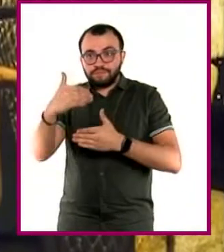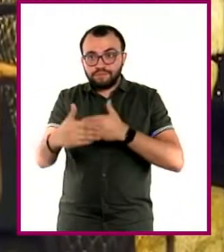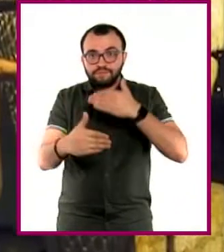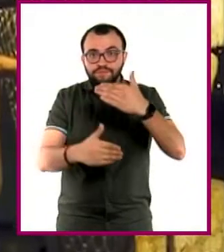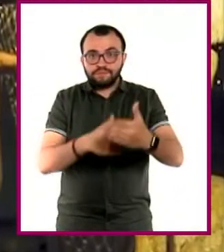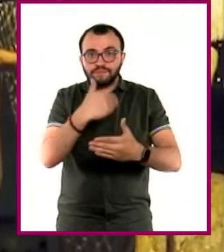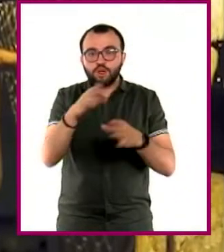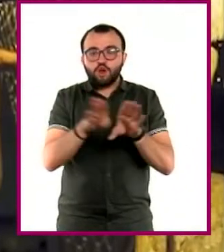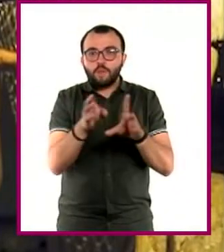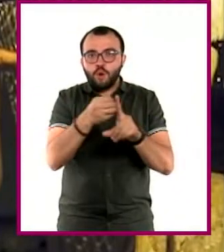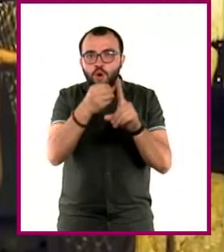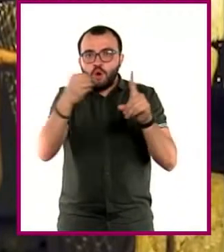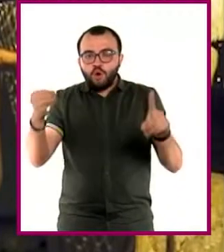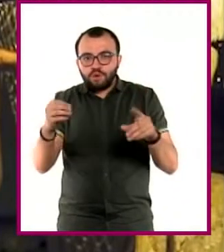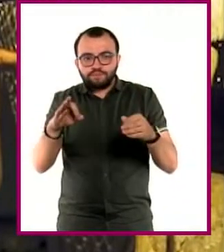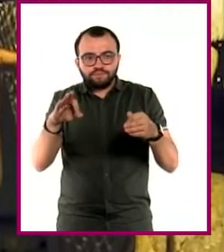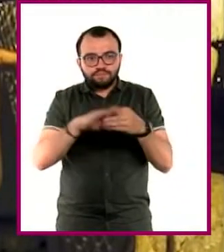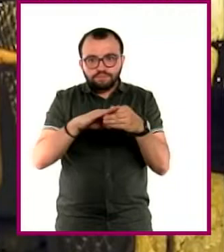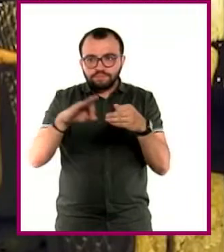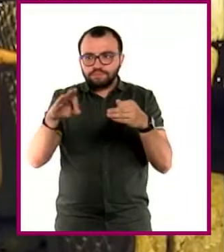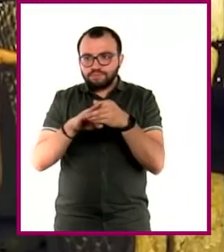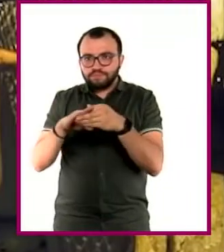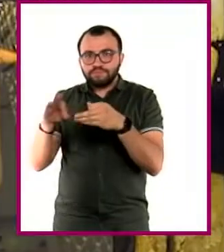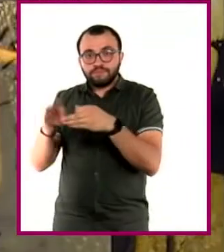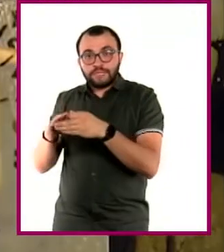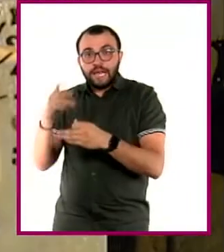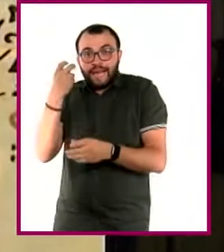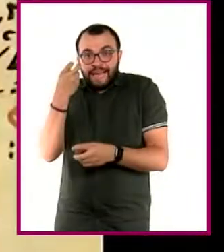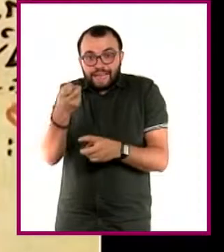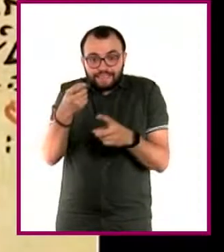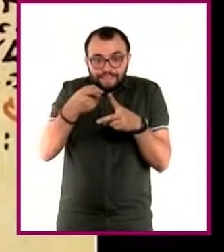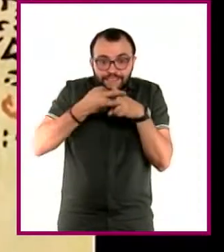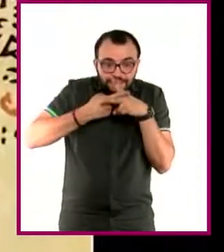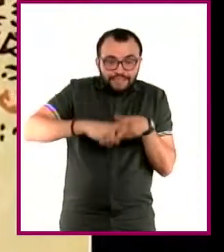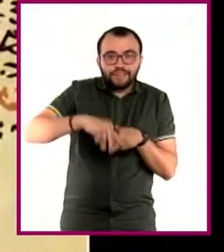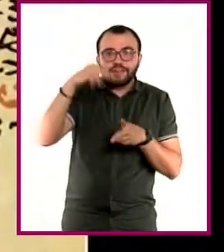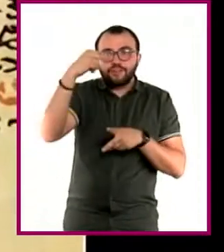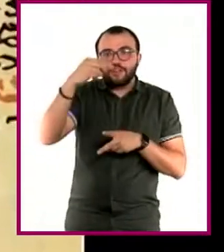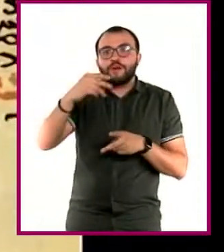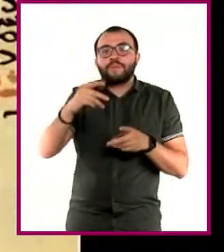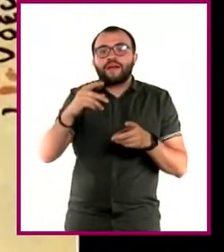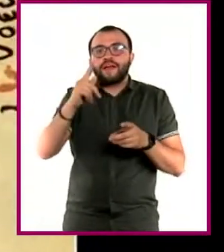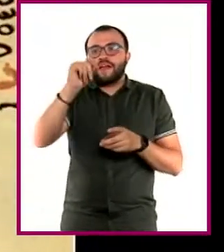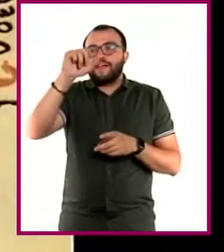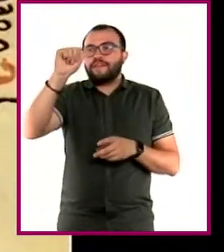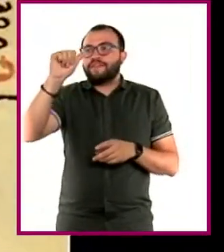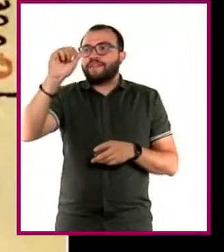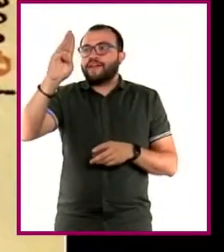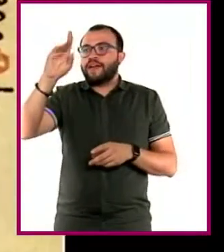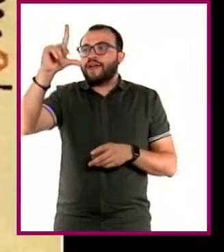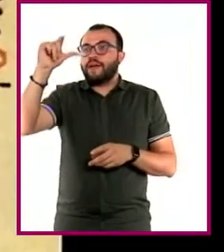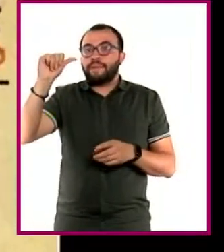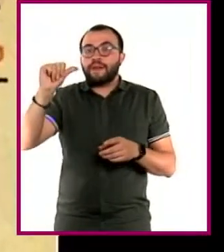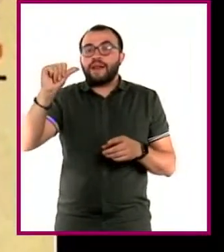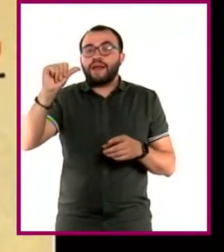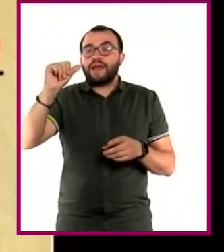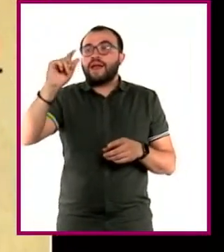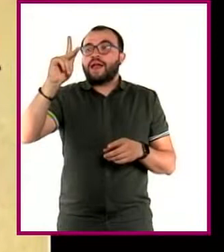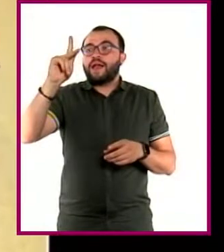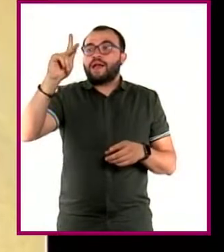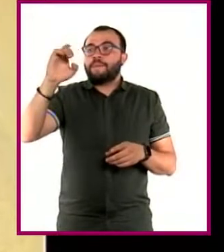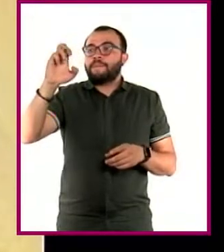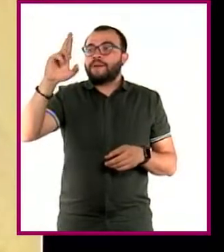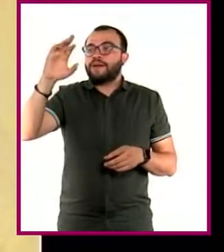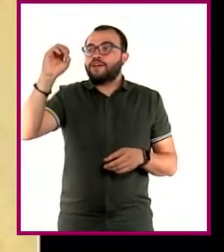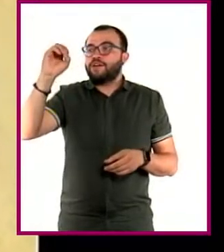un orden en secuencia. Es de ahí de donde viene el nombre de la tabla periódica, una manera de organizar los elementos